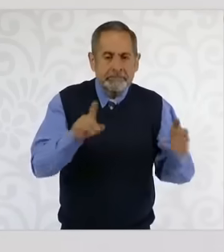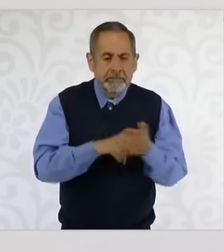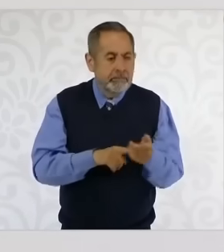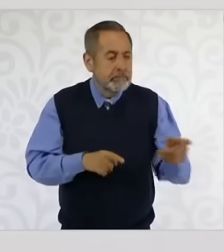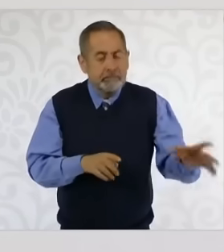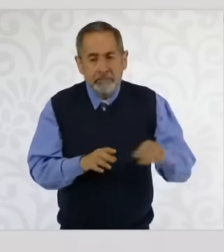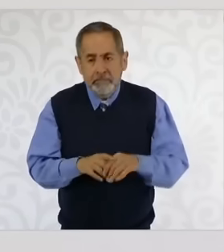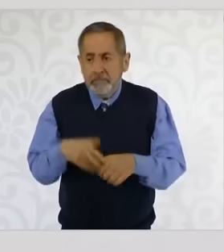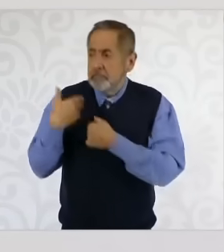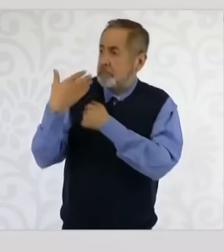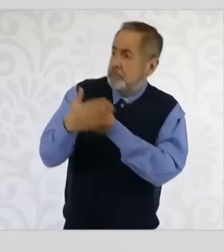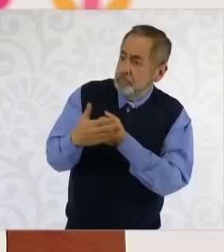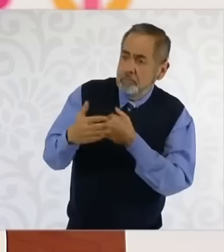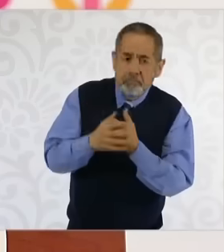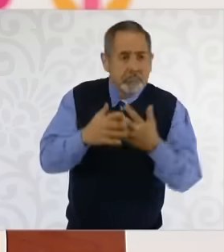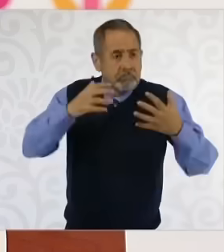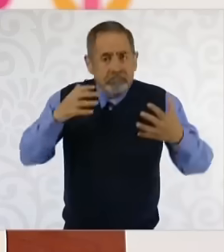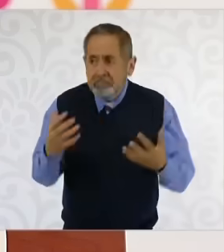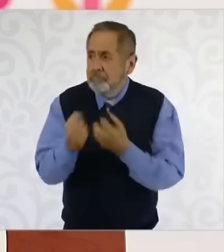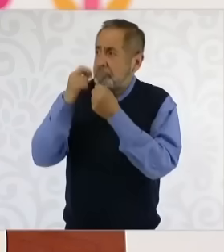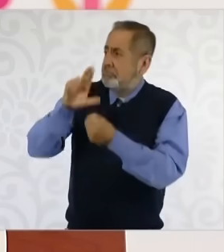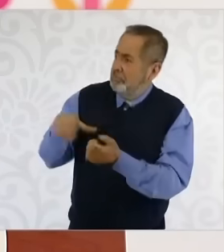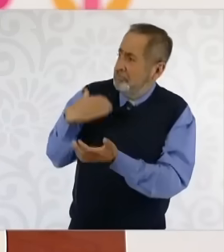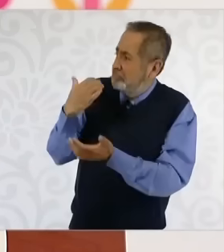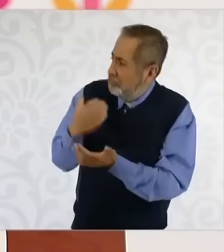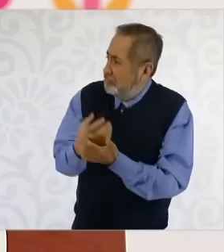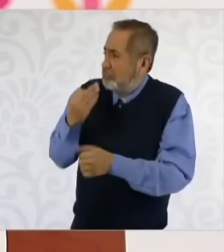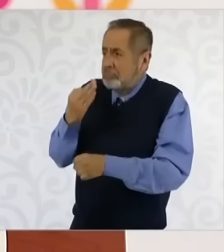vamos a rescatar a la República.